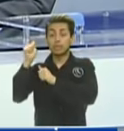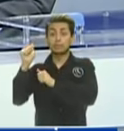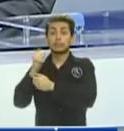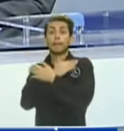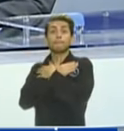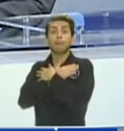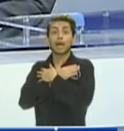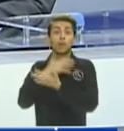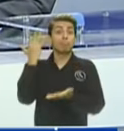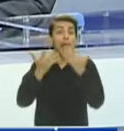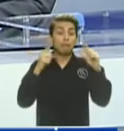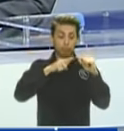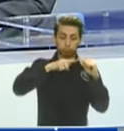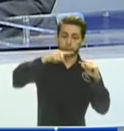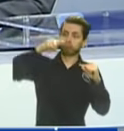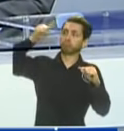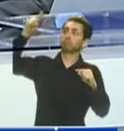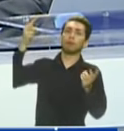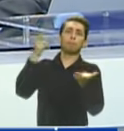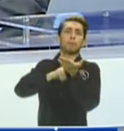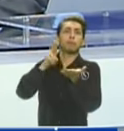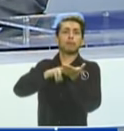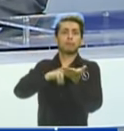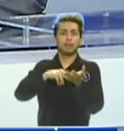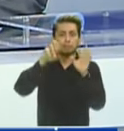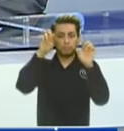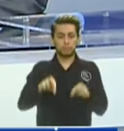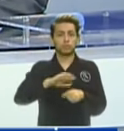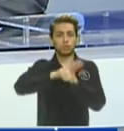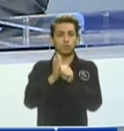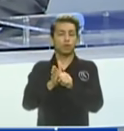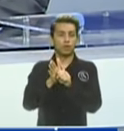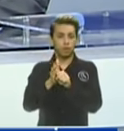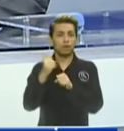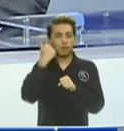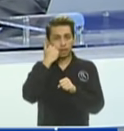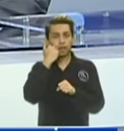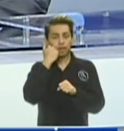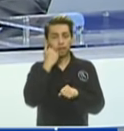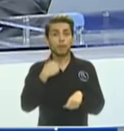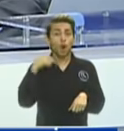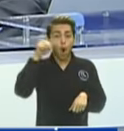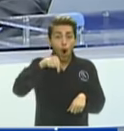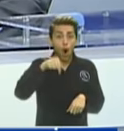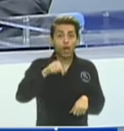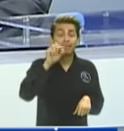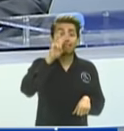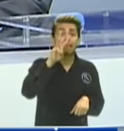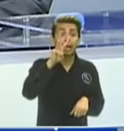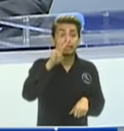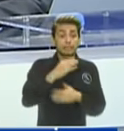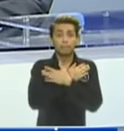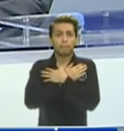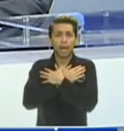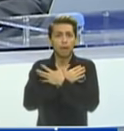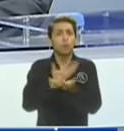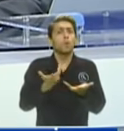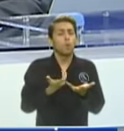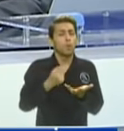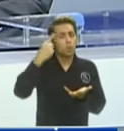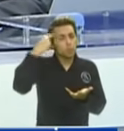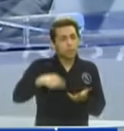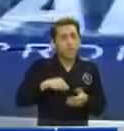la enfermedad. Ya estamos a 3 y tenemos un promedio de 29 casos diarios en la última semana. Y